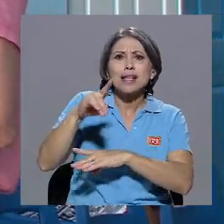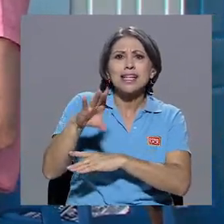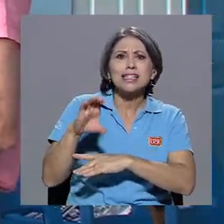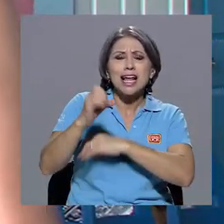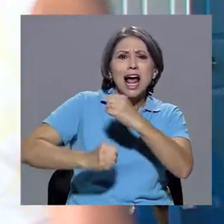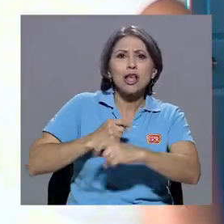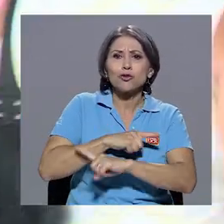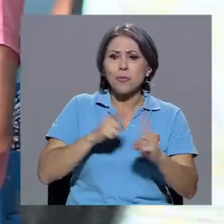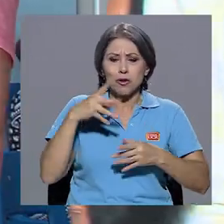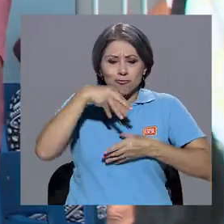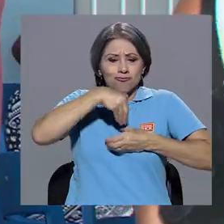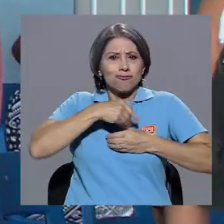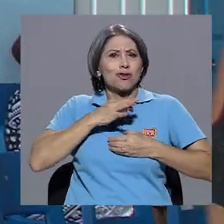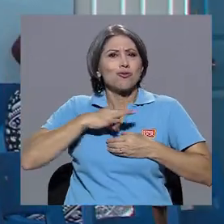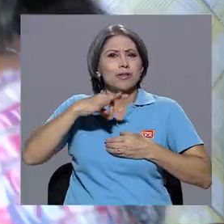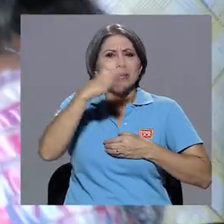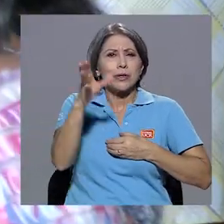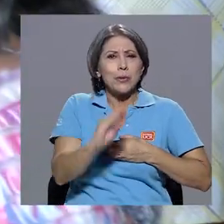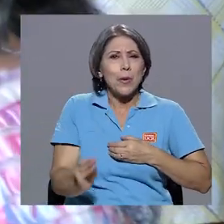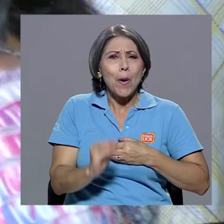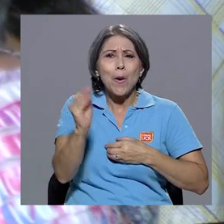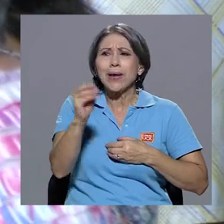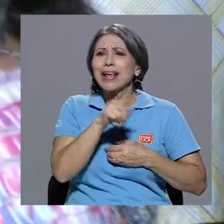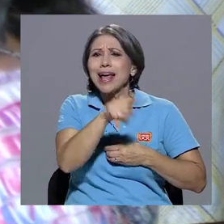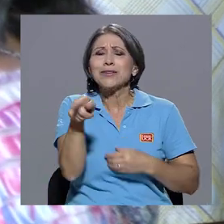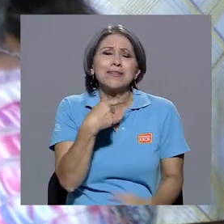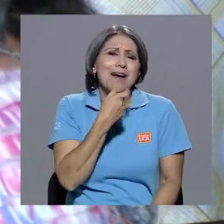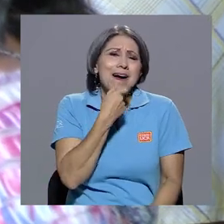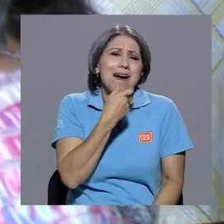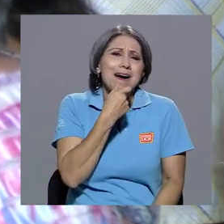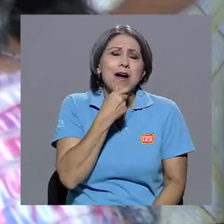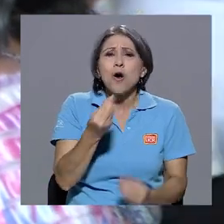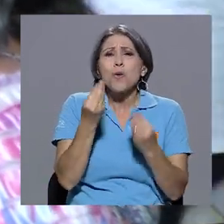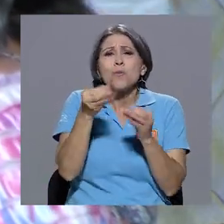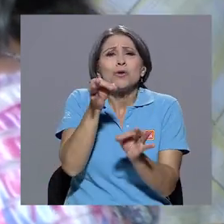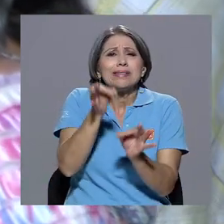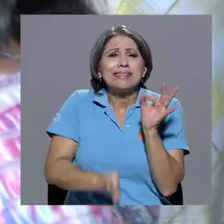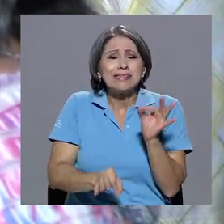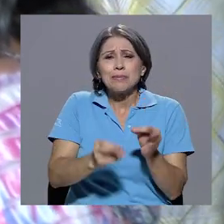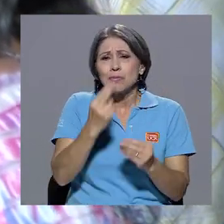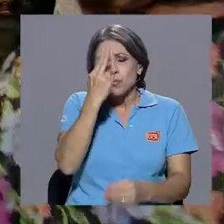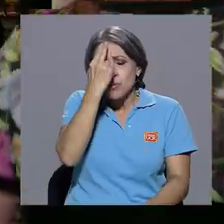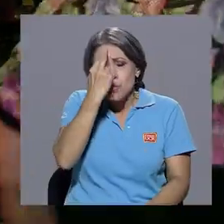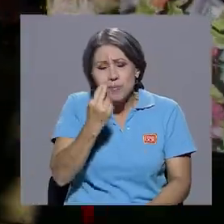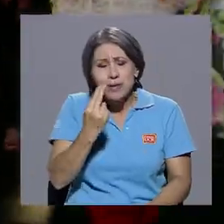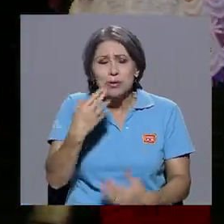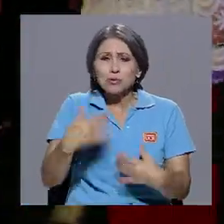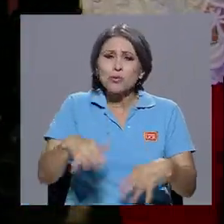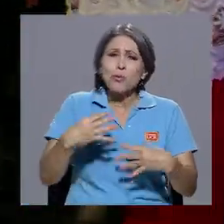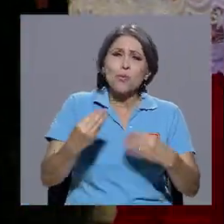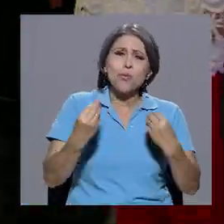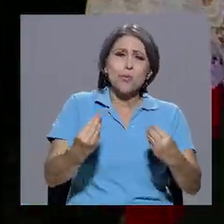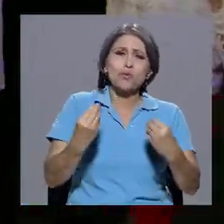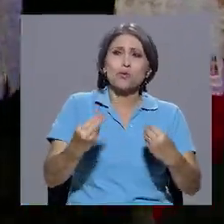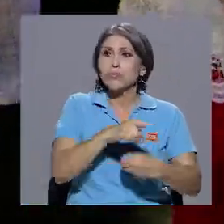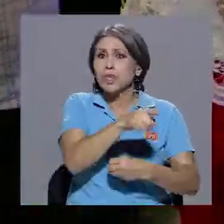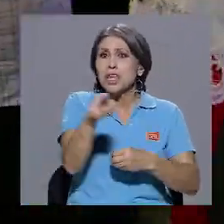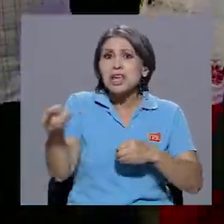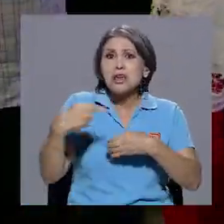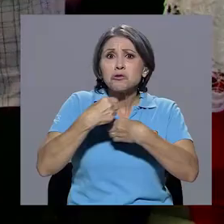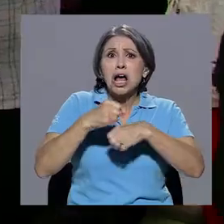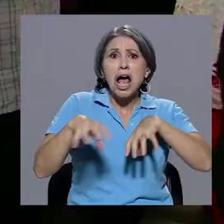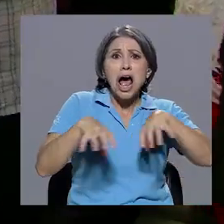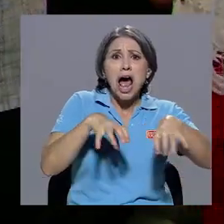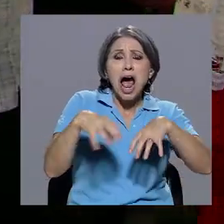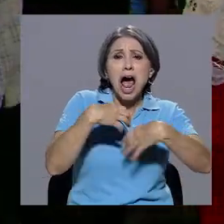joven, se ríen mucho, son sumamente simples, sumamente humildes, y las prácticas que tienen las tienen como una